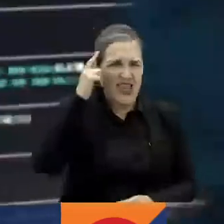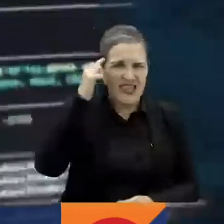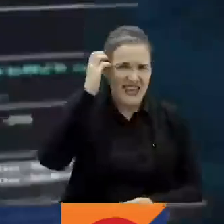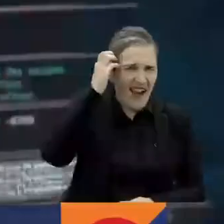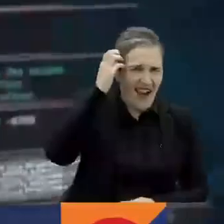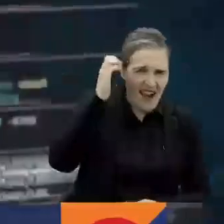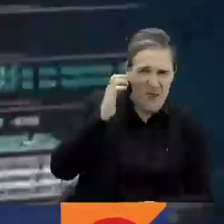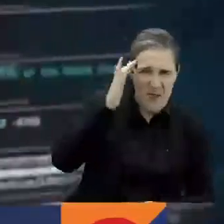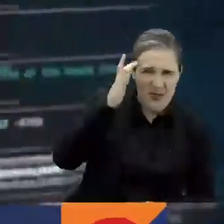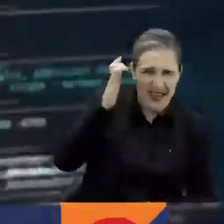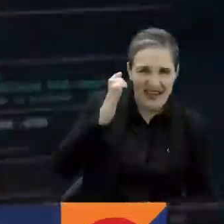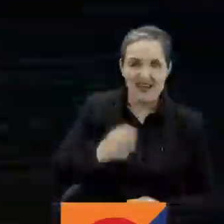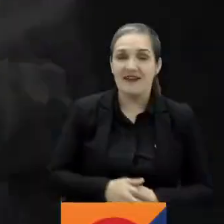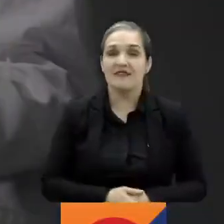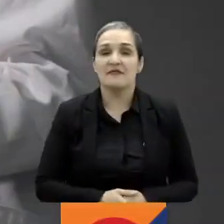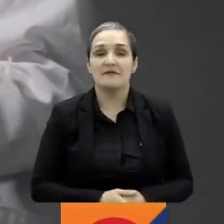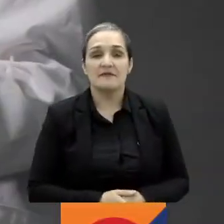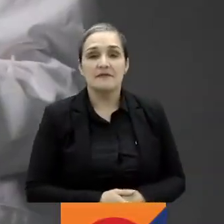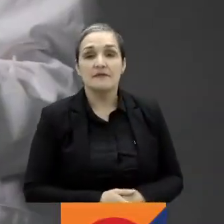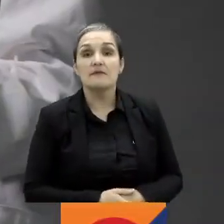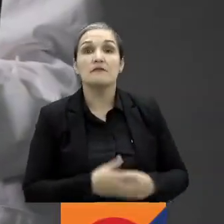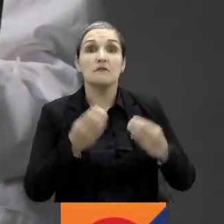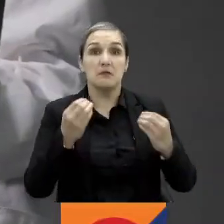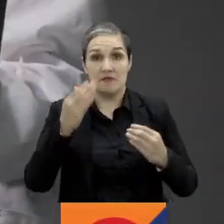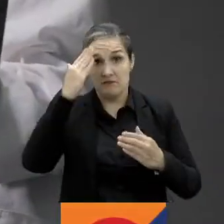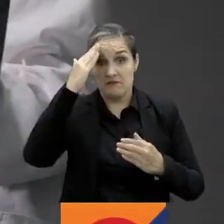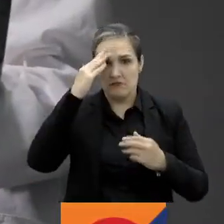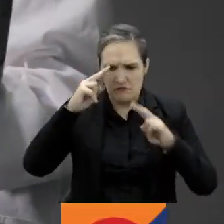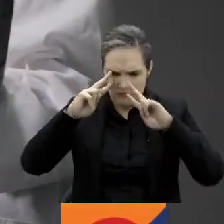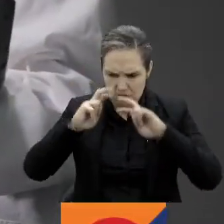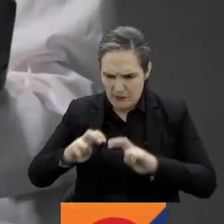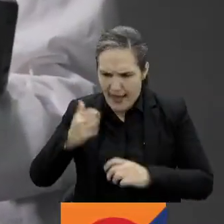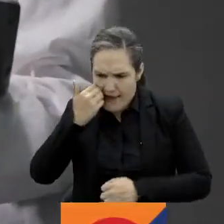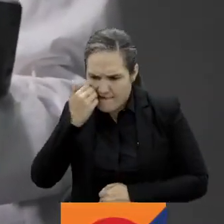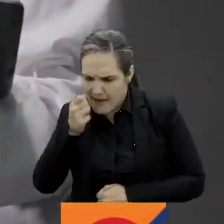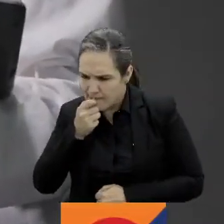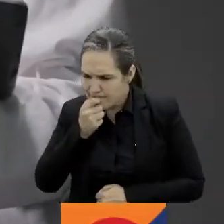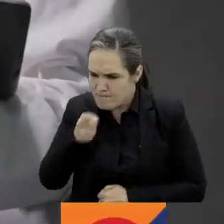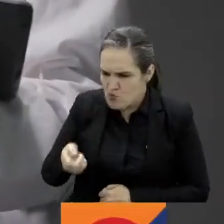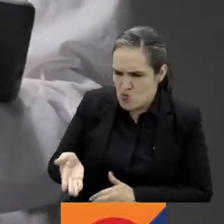Para predecir el riesgo de muerte prematura debido a las enfermedades crónicas.